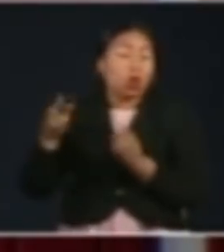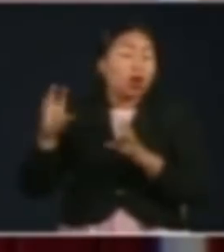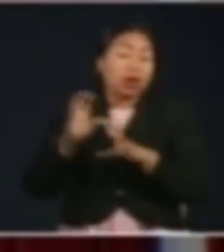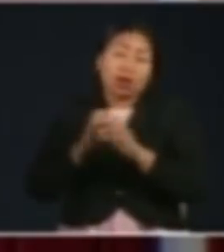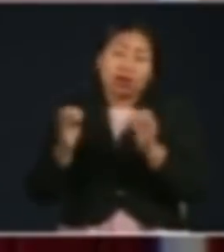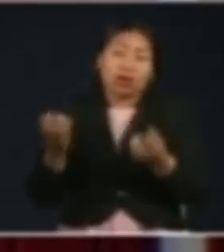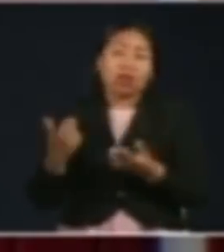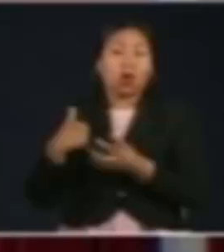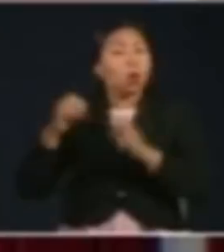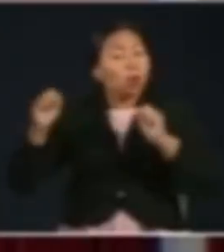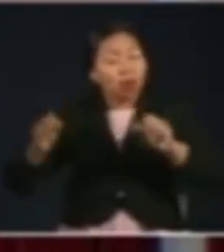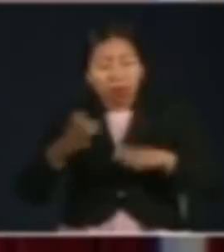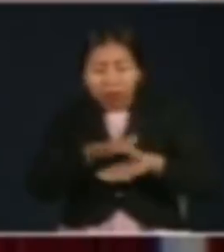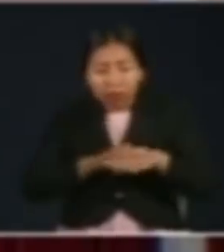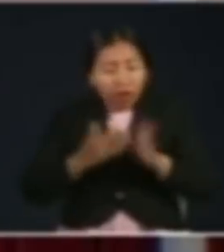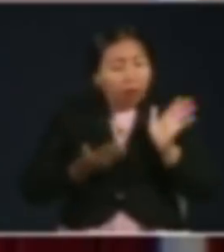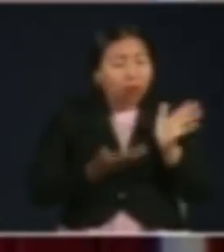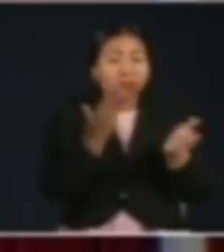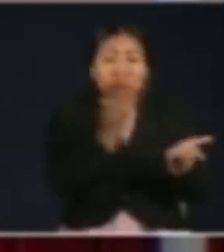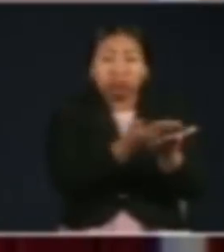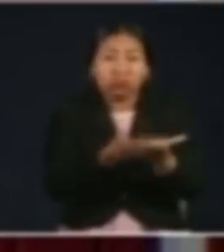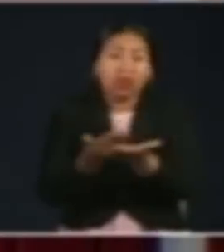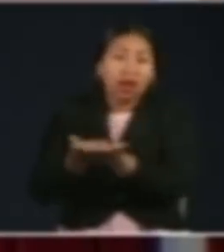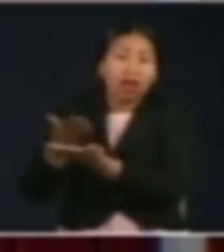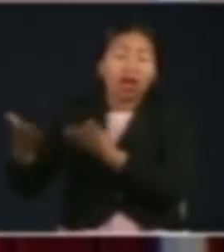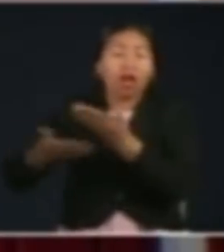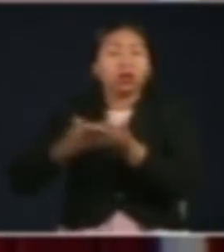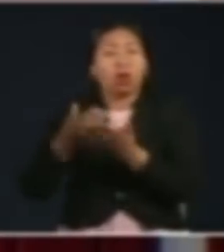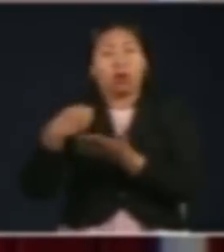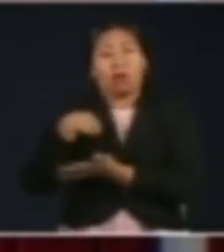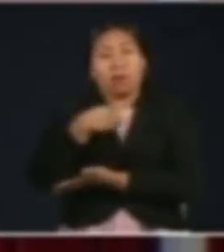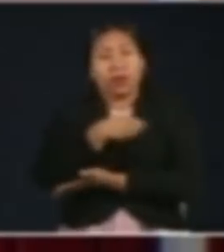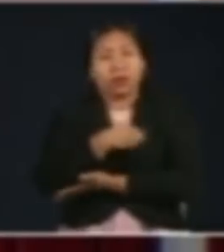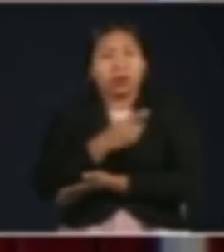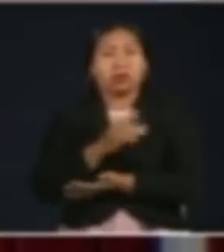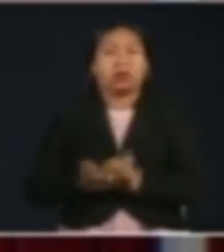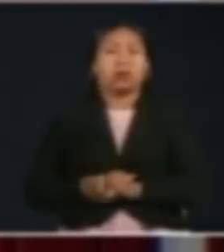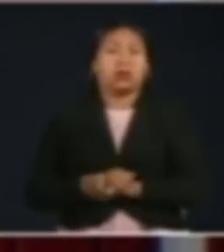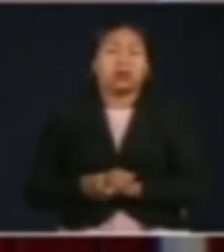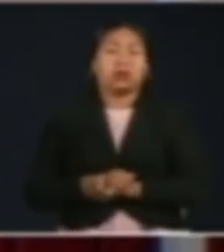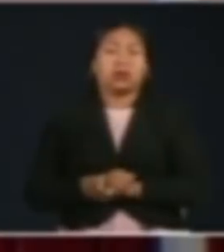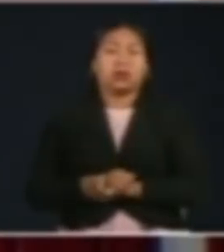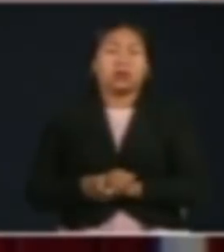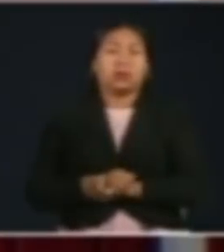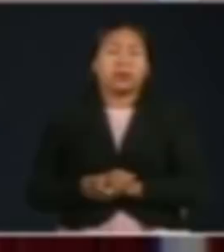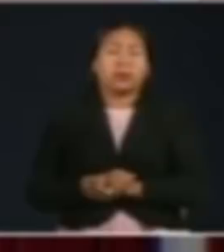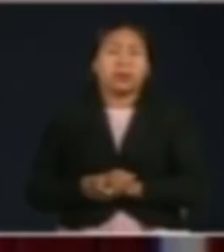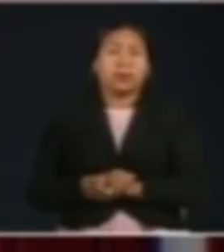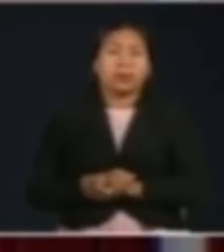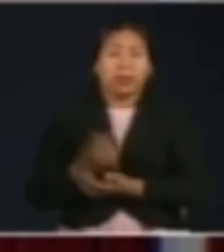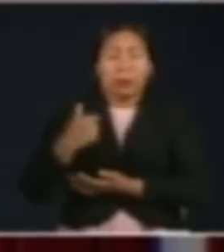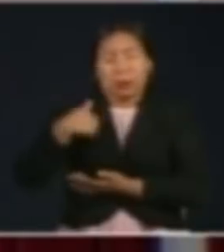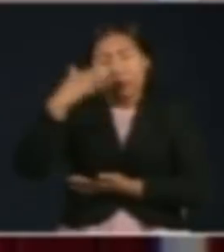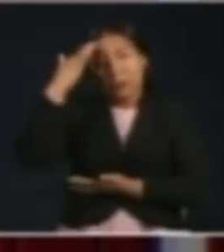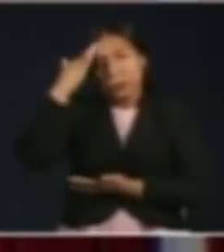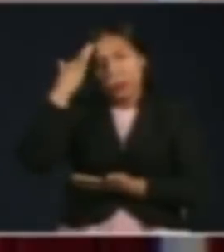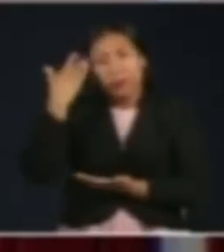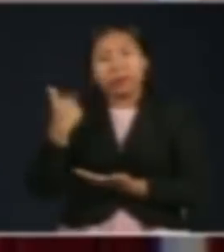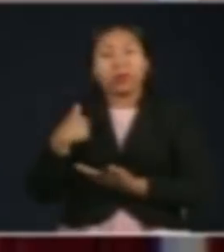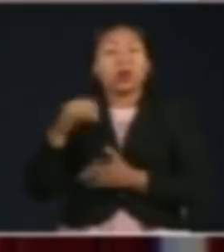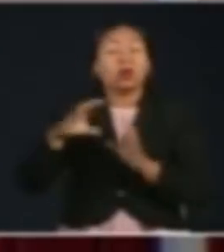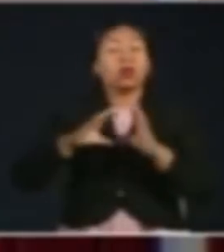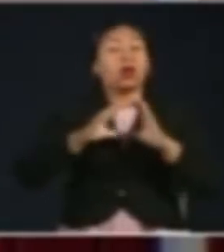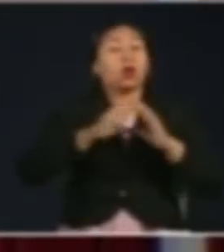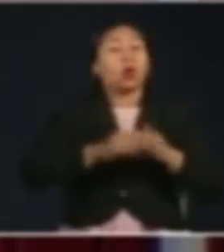Comiencen a rendir cuenta. Comencemos a llamar a los ministros. Sé que hoy hay una comisión